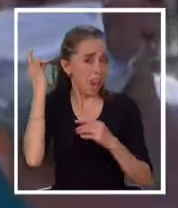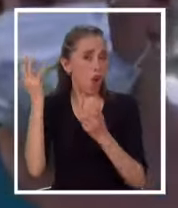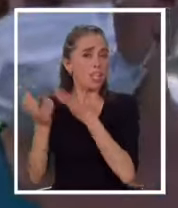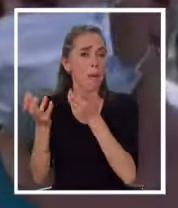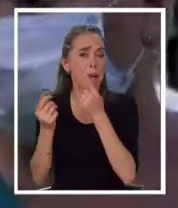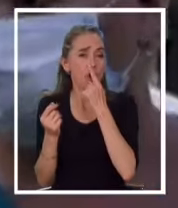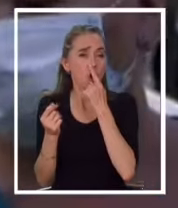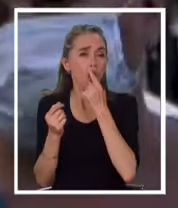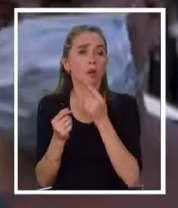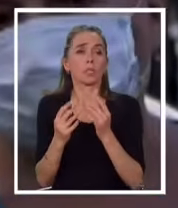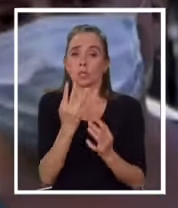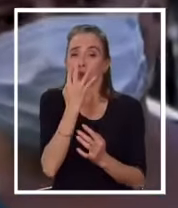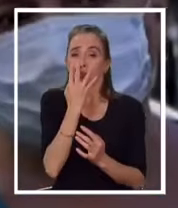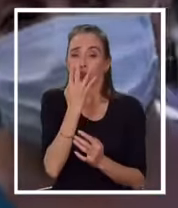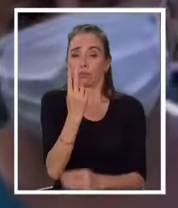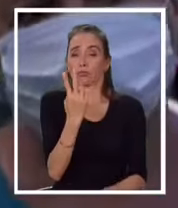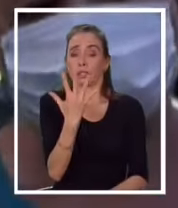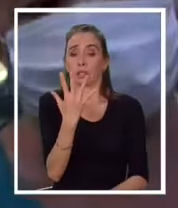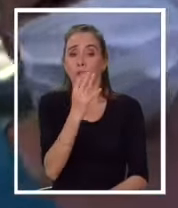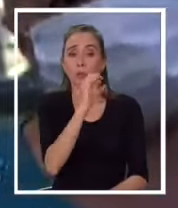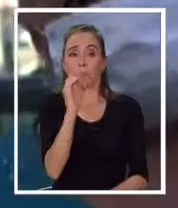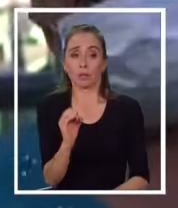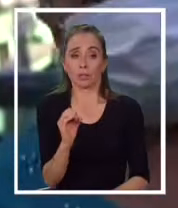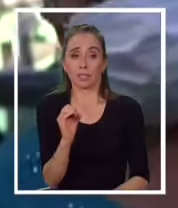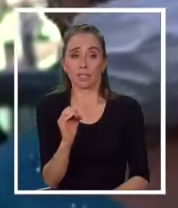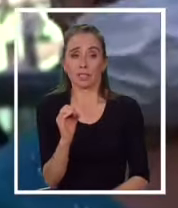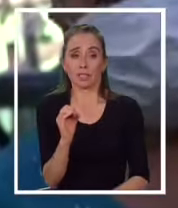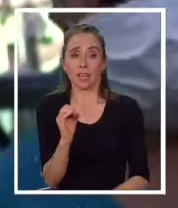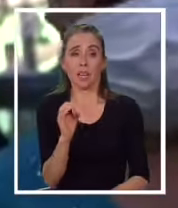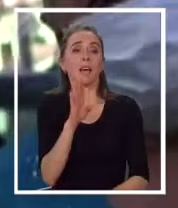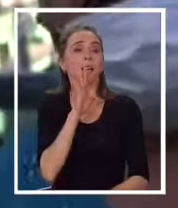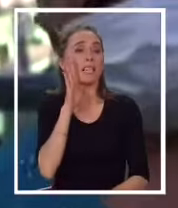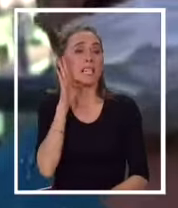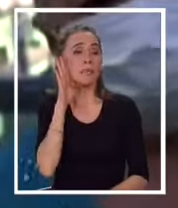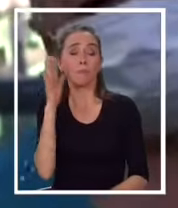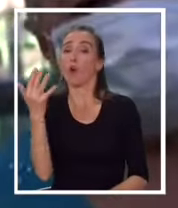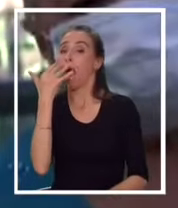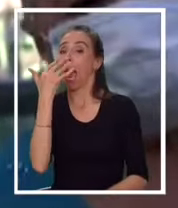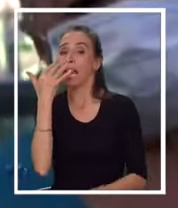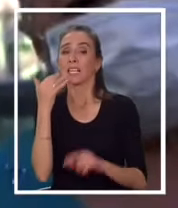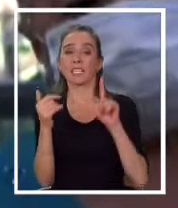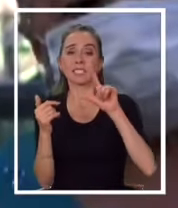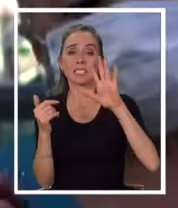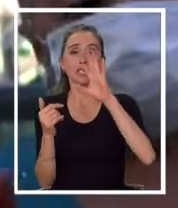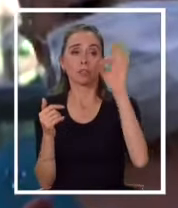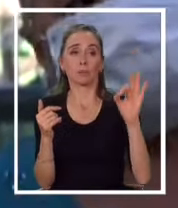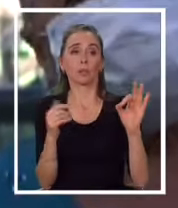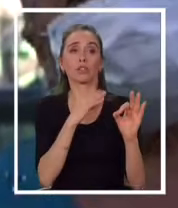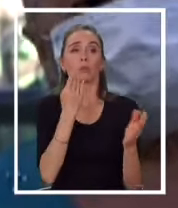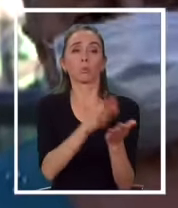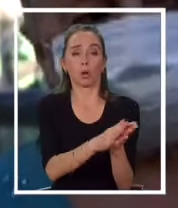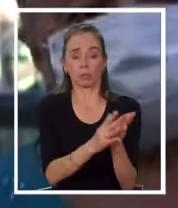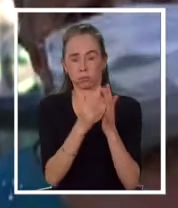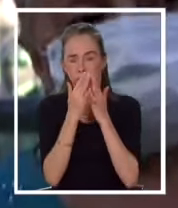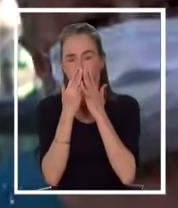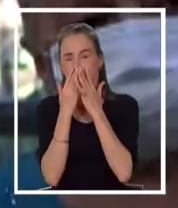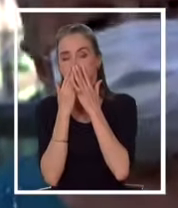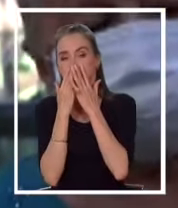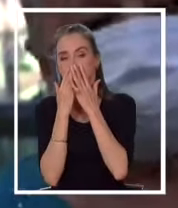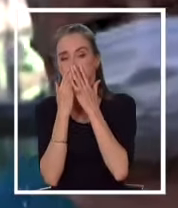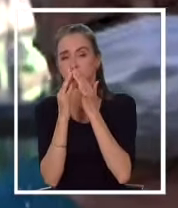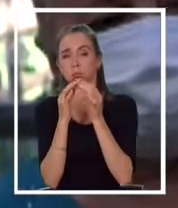Respiramos, pero respiramos un 25%, creo yo, de pureza y el 75% de muerte de